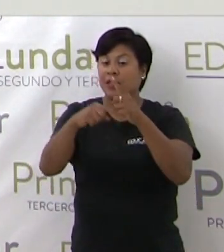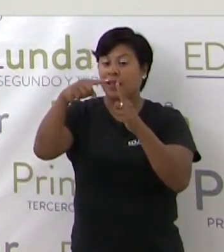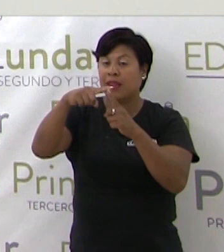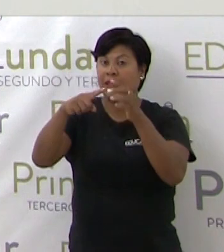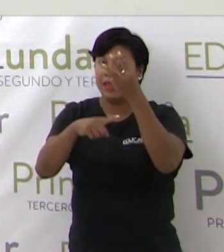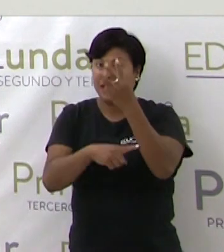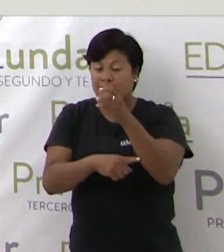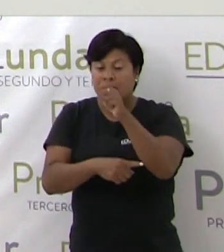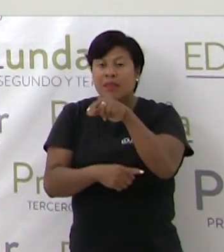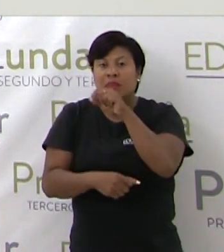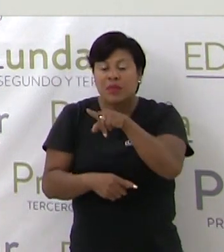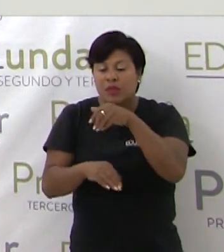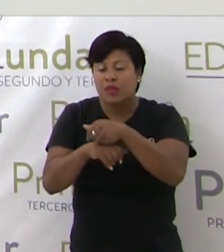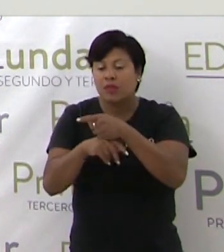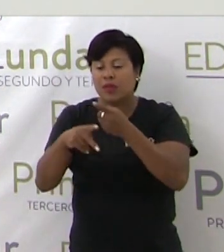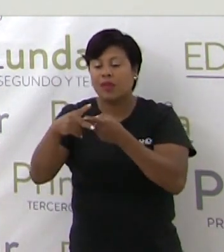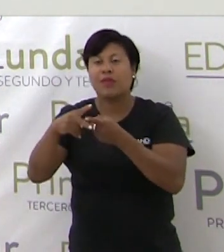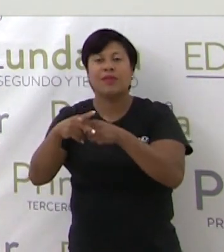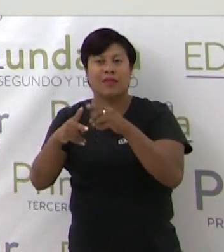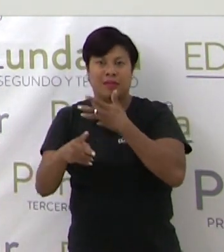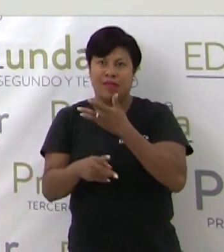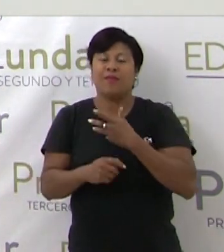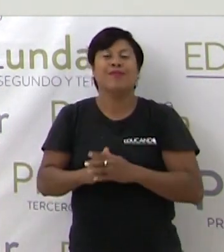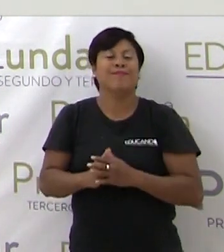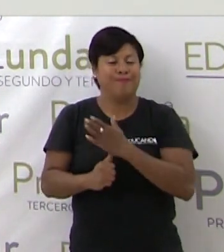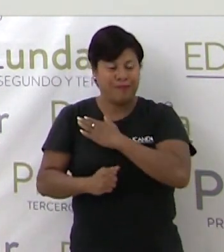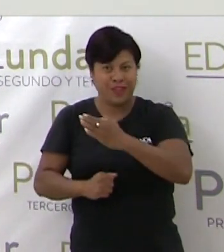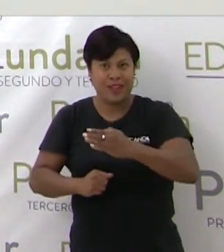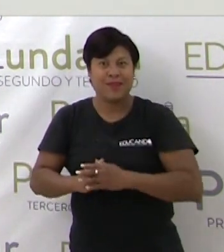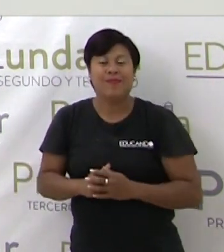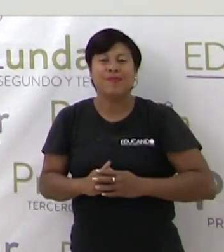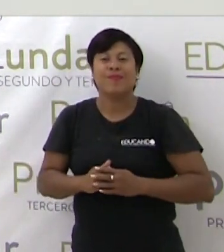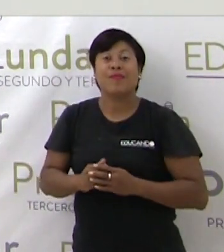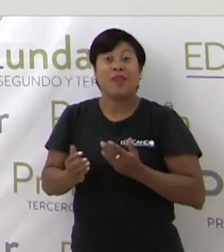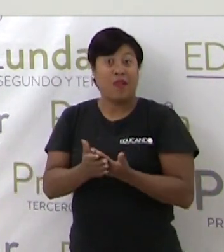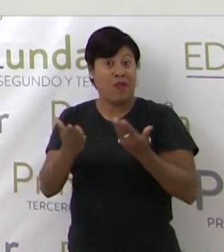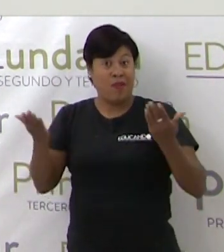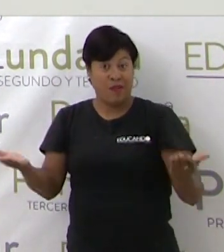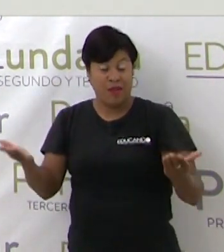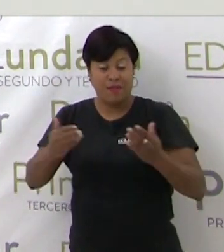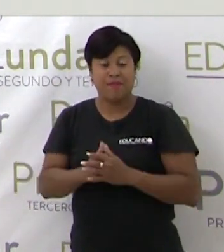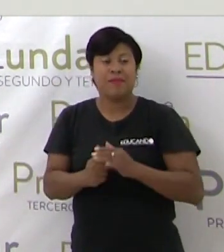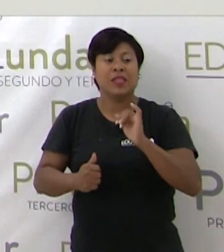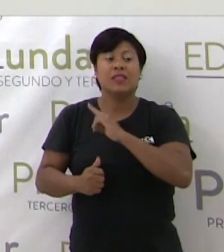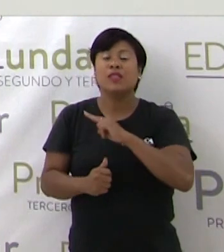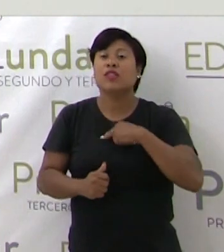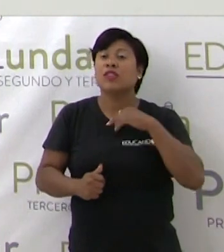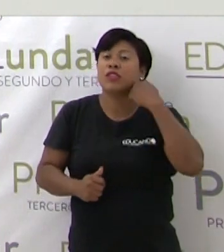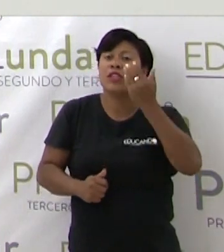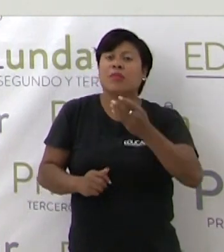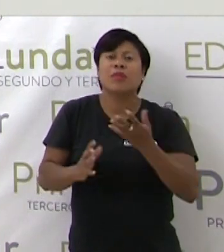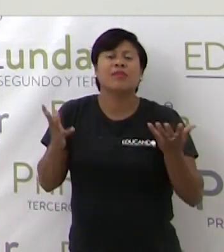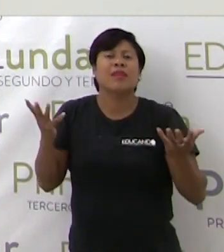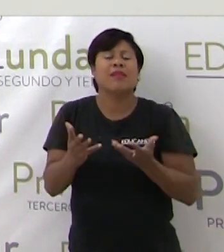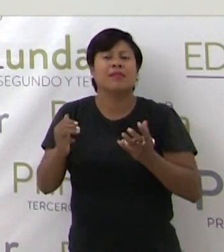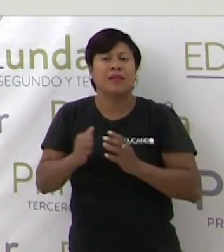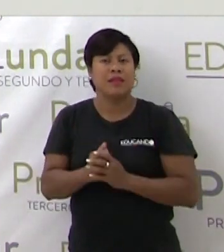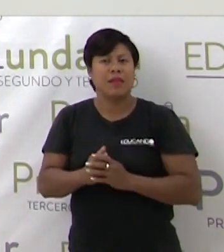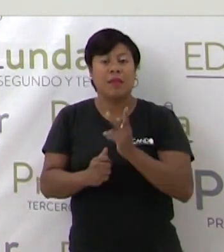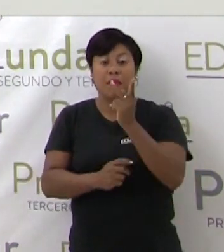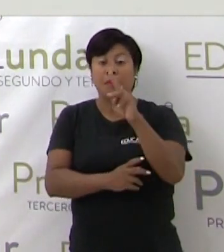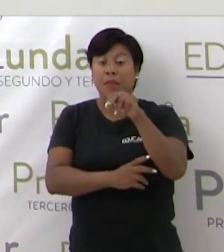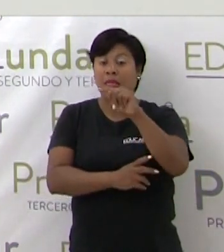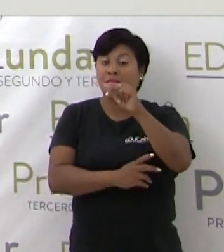son el número de vértices de esta figura geométrica. Bueno, ahora si queremos trazar, por ejemplo, un